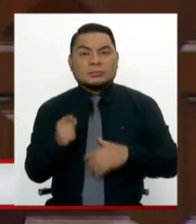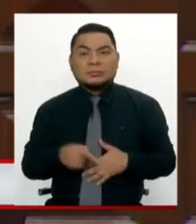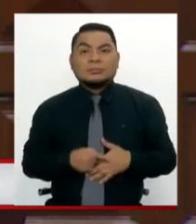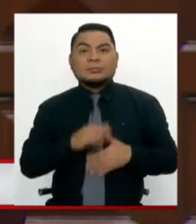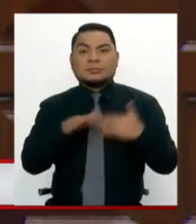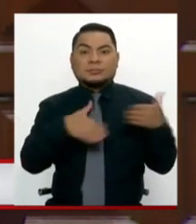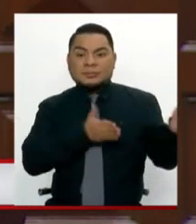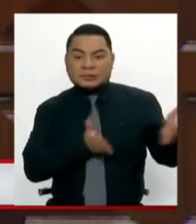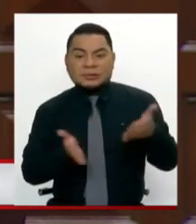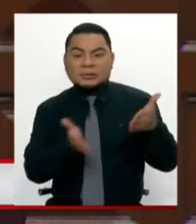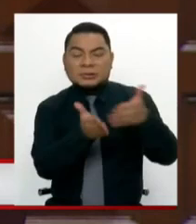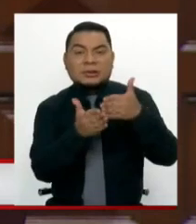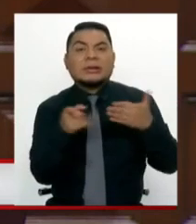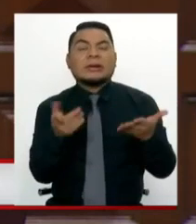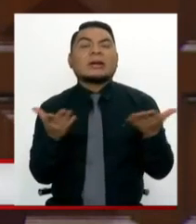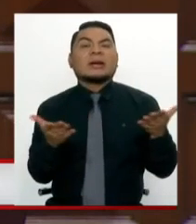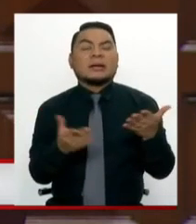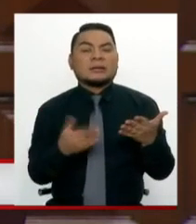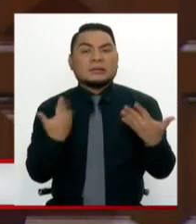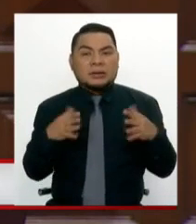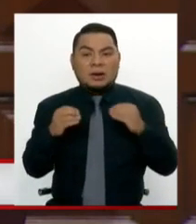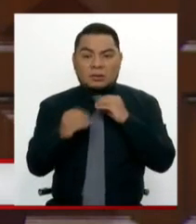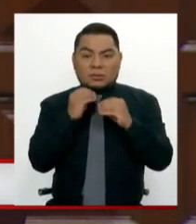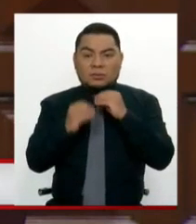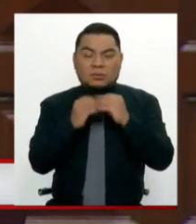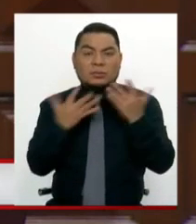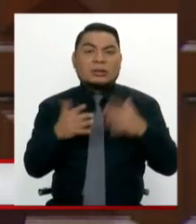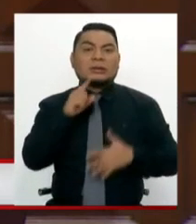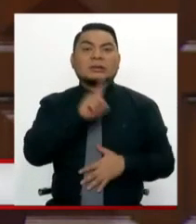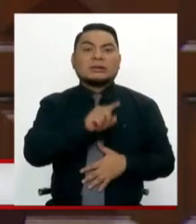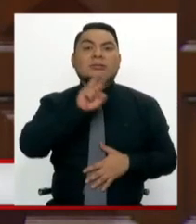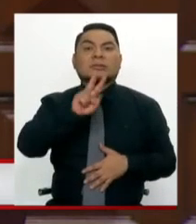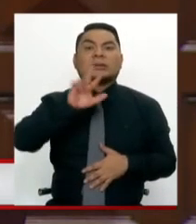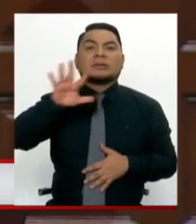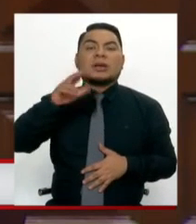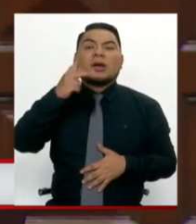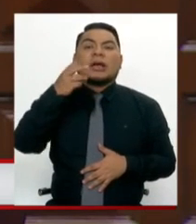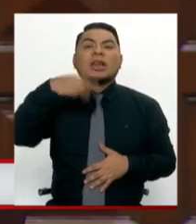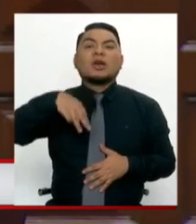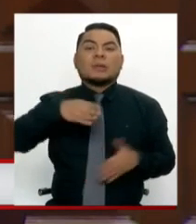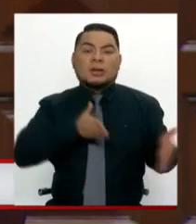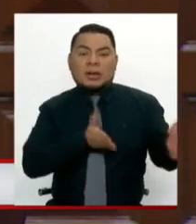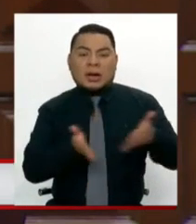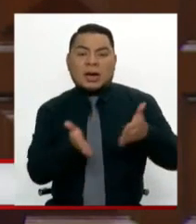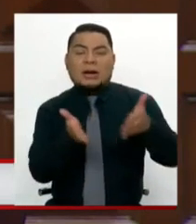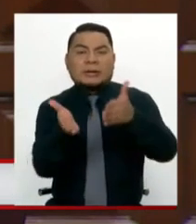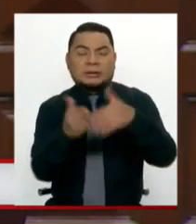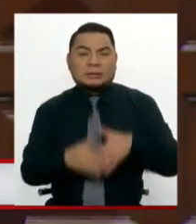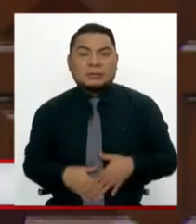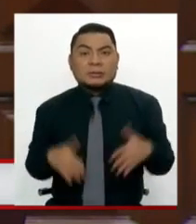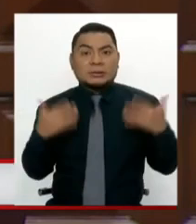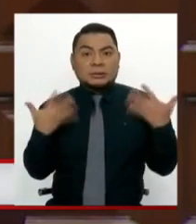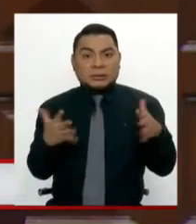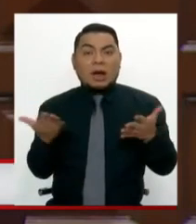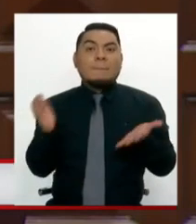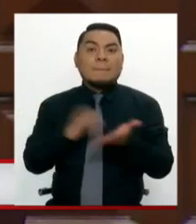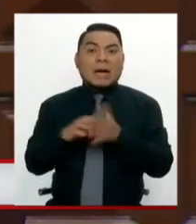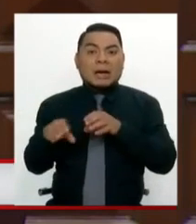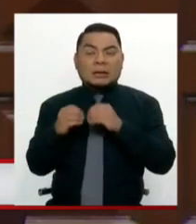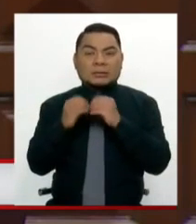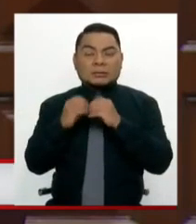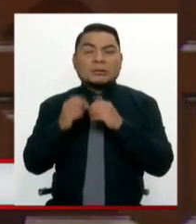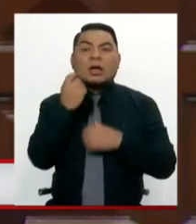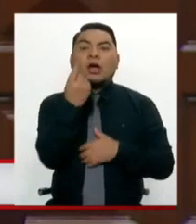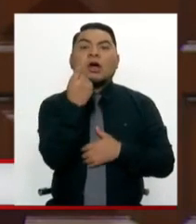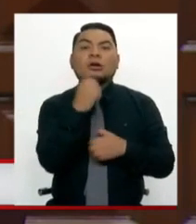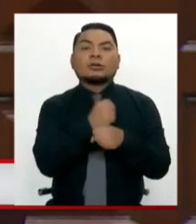Vial Nacional. Se encuentra construidas 125 kilómetros de carreteras y se viene ejecutando 11 obras